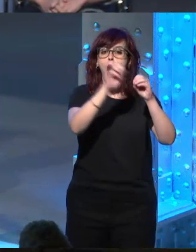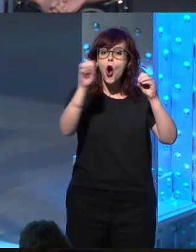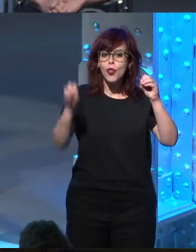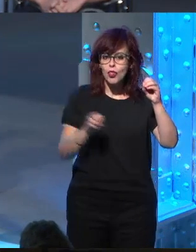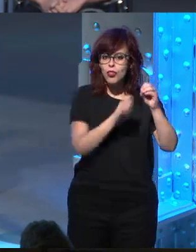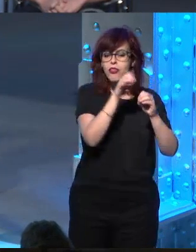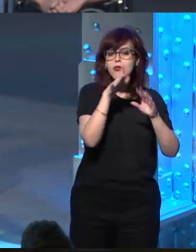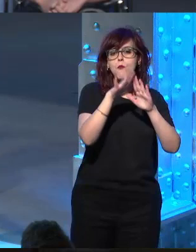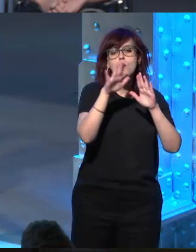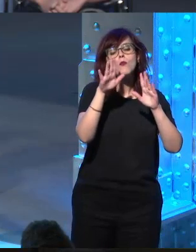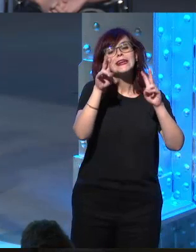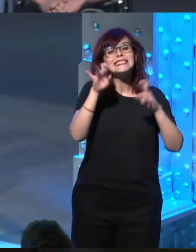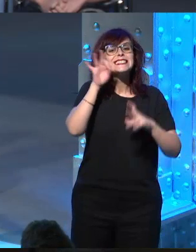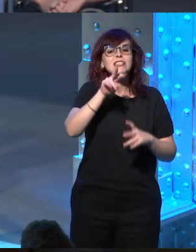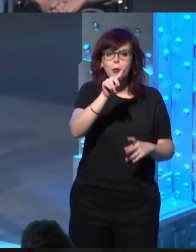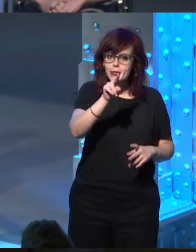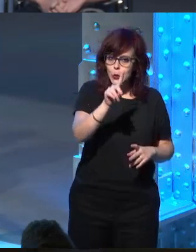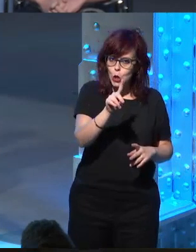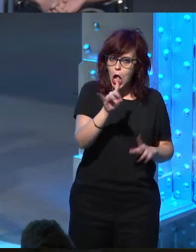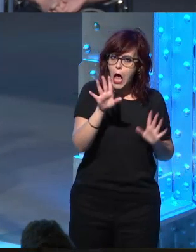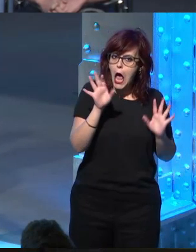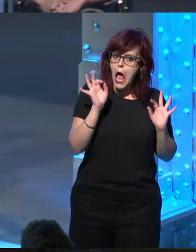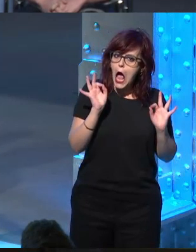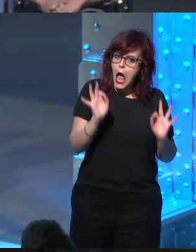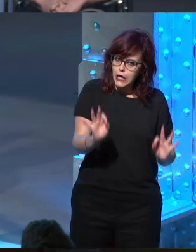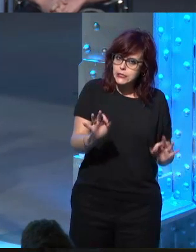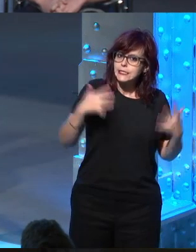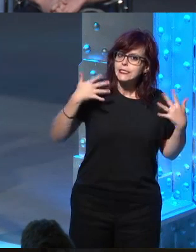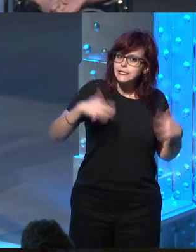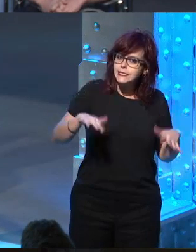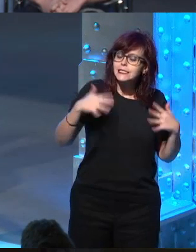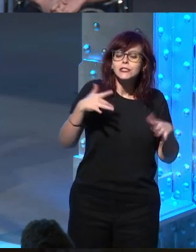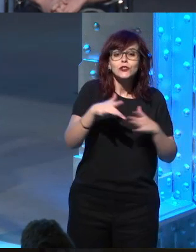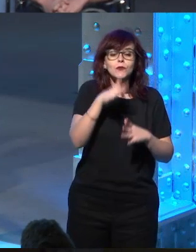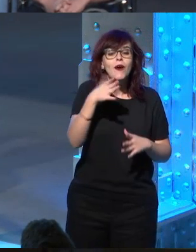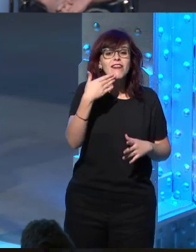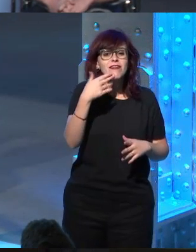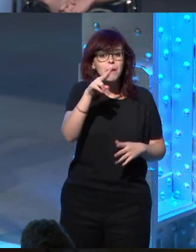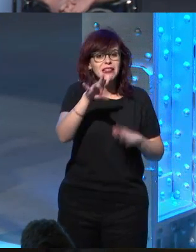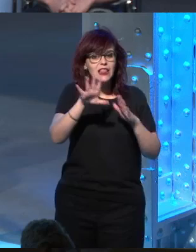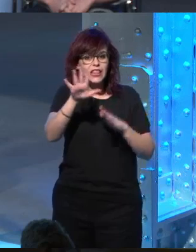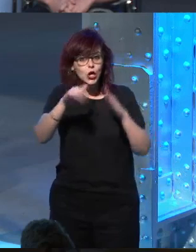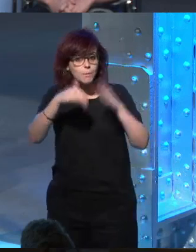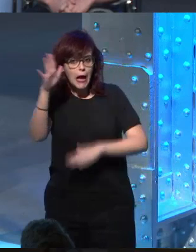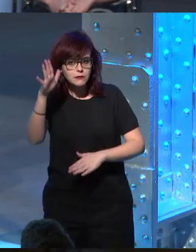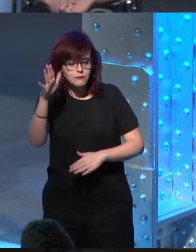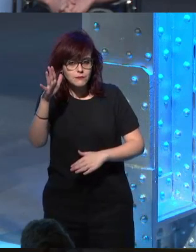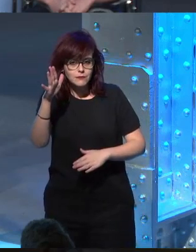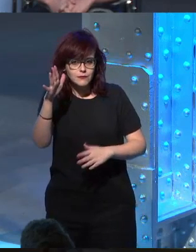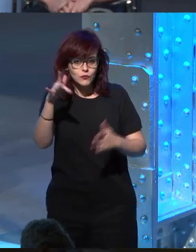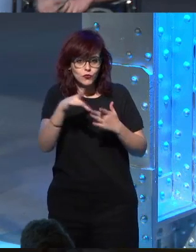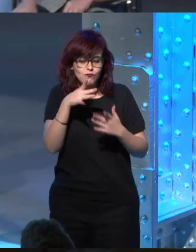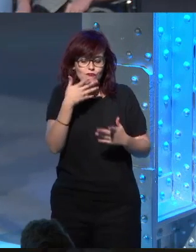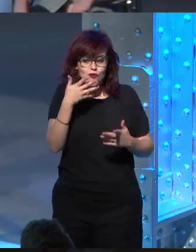siglo XXI es muy del siglo XXI. Tan del siglo XXI que a los mayores de 25 años ya no pueden estar más allá del